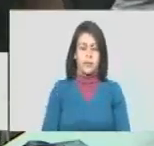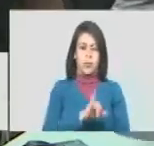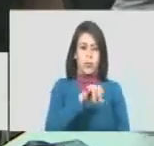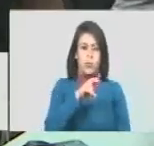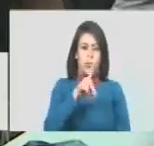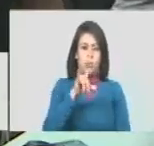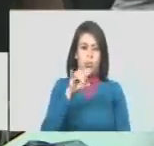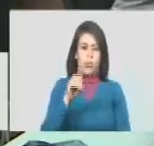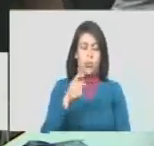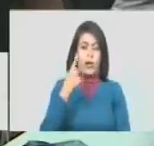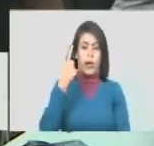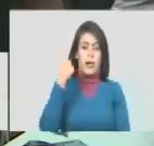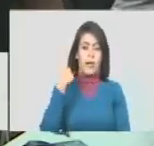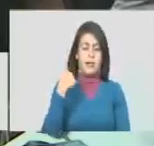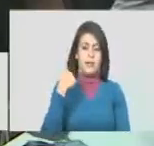ayer